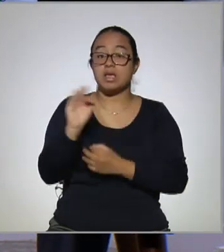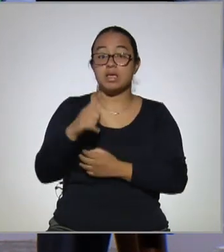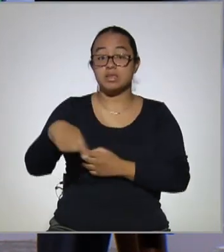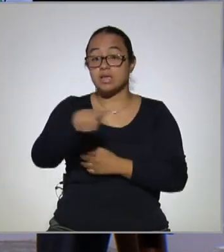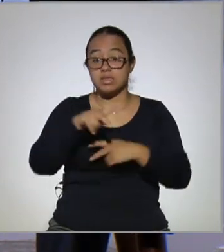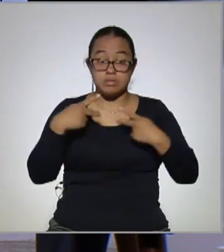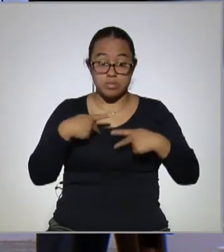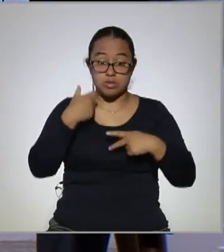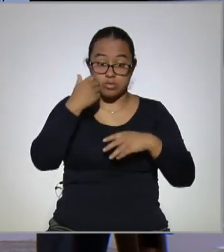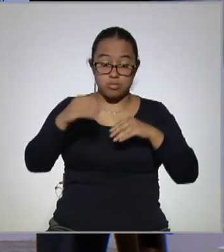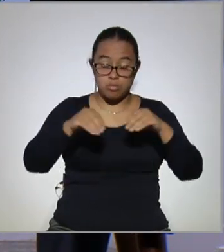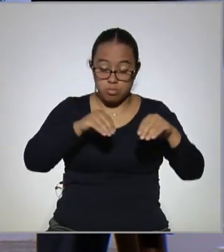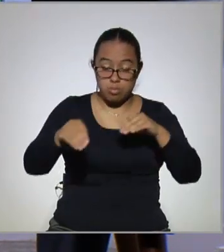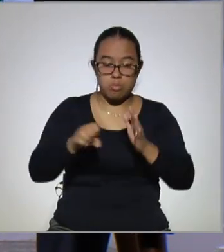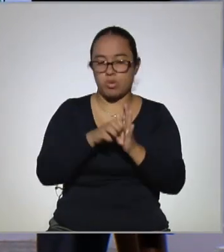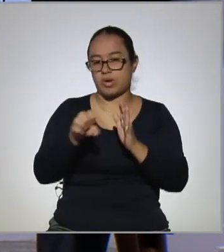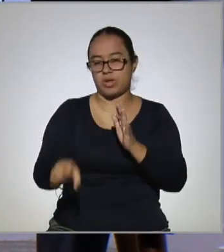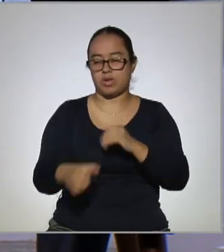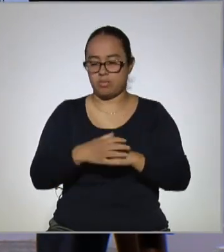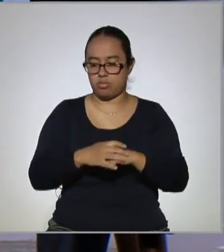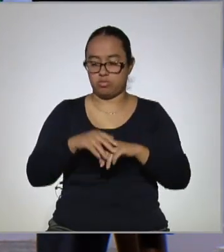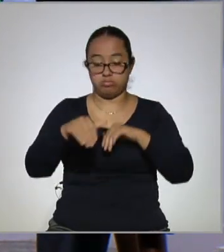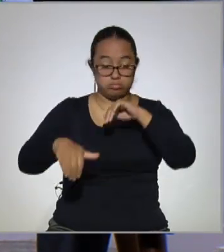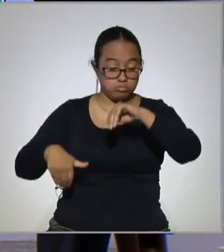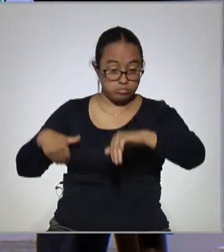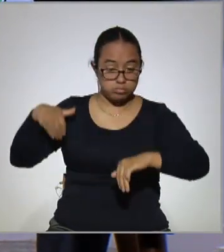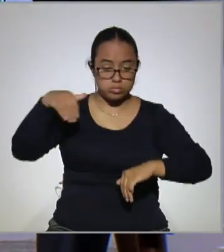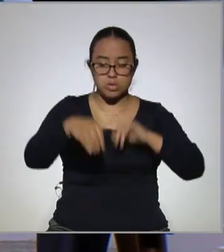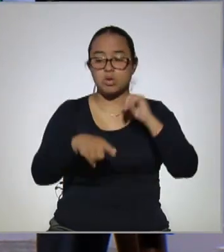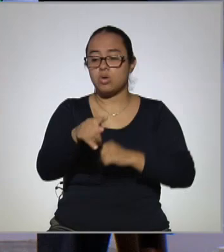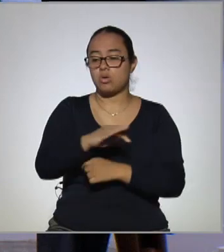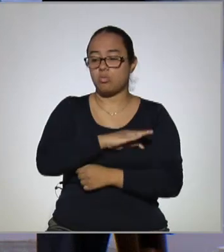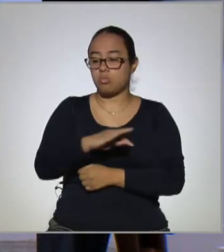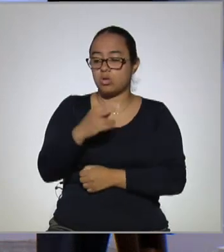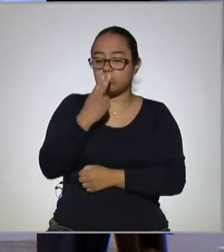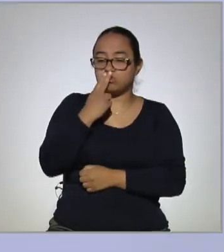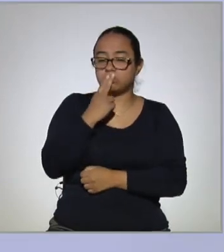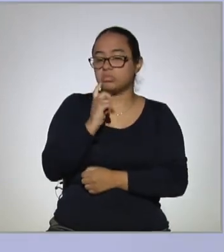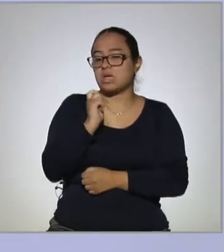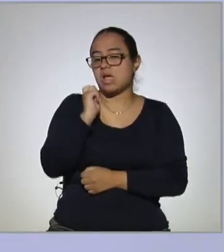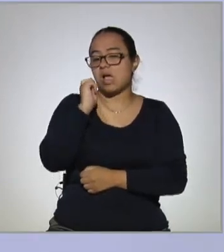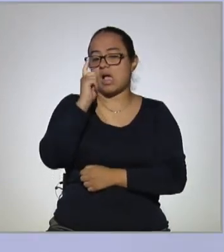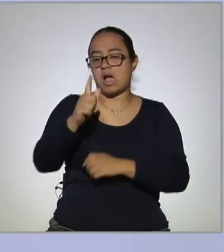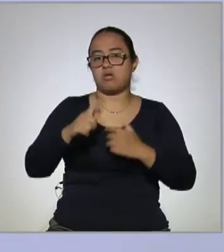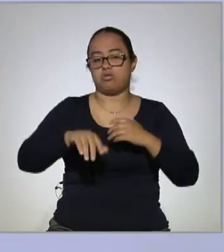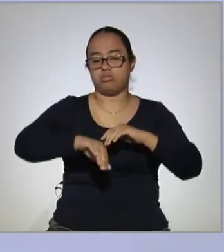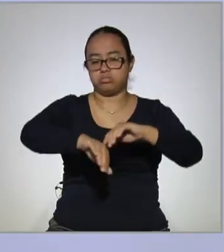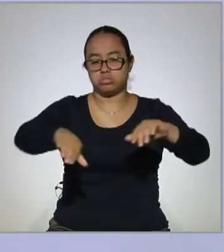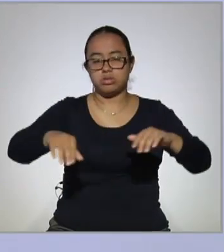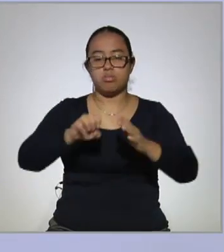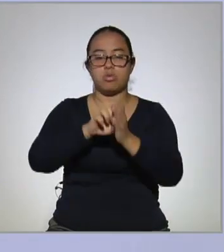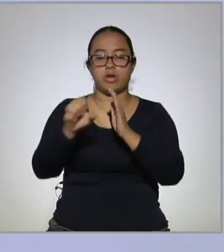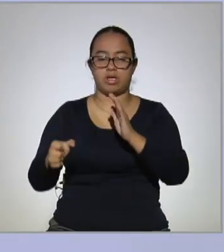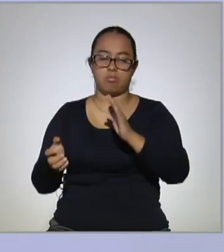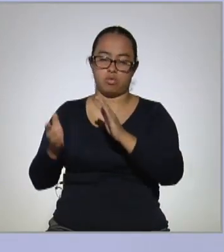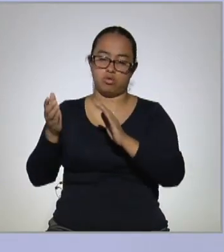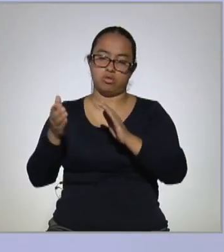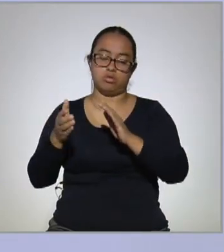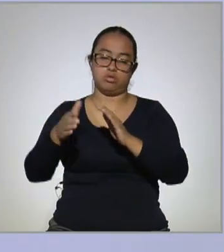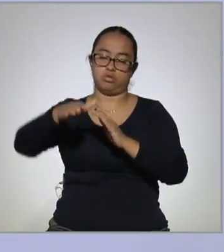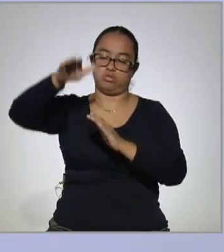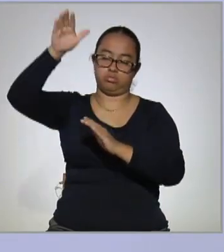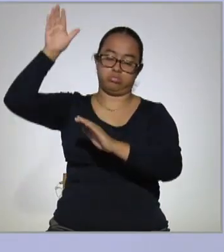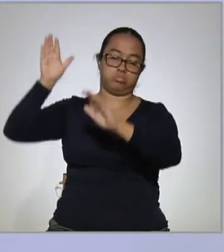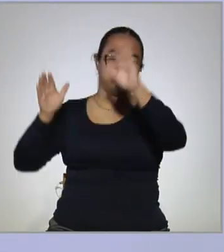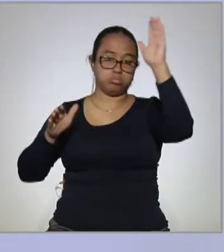siga moviendo, por ejemplo, a nivel de la alberca, podemos utilizar algún otro tipo de brazada. La que más lastima va a ser nadar de